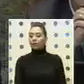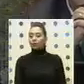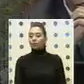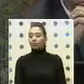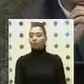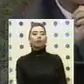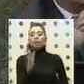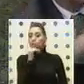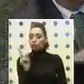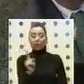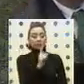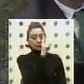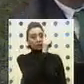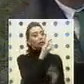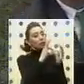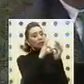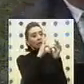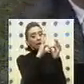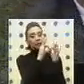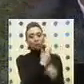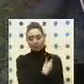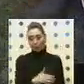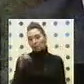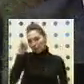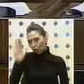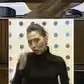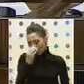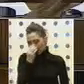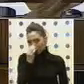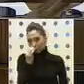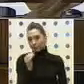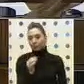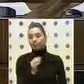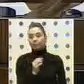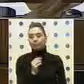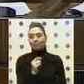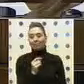No se encuentra. Gracias, presidente.